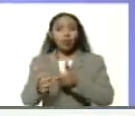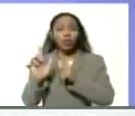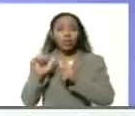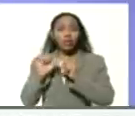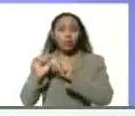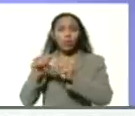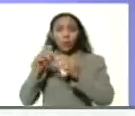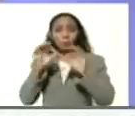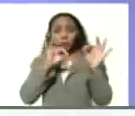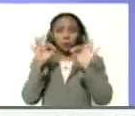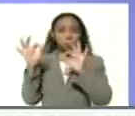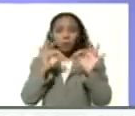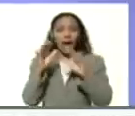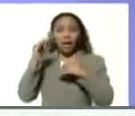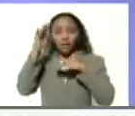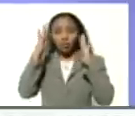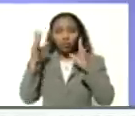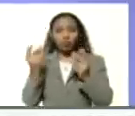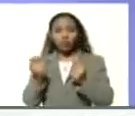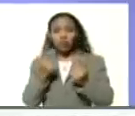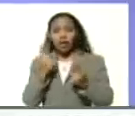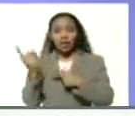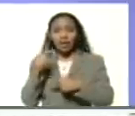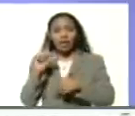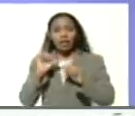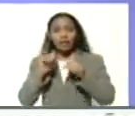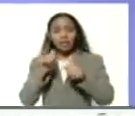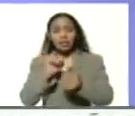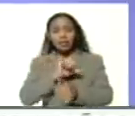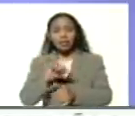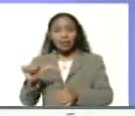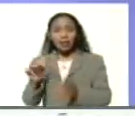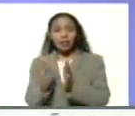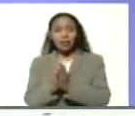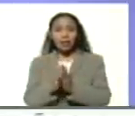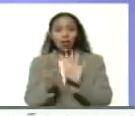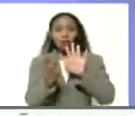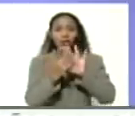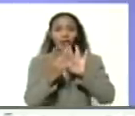mantienen alertas en este inicio de Semana Santa. Con este resumen, retornamos el contacto.